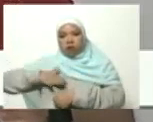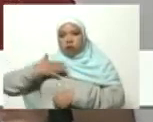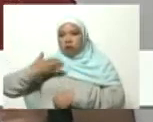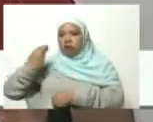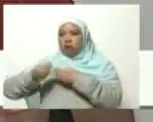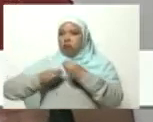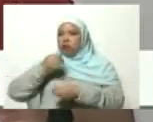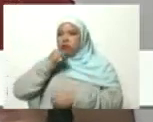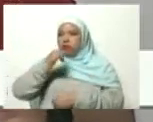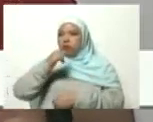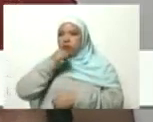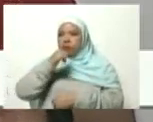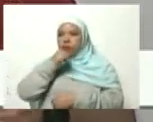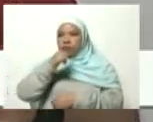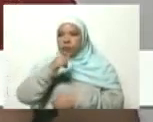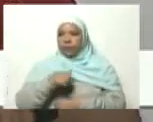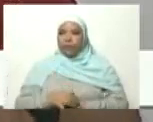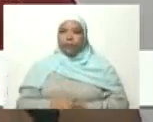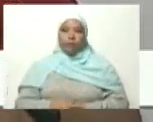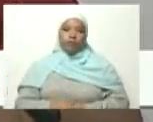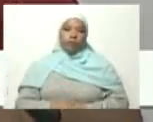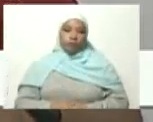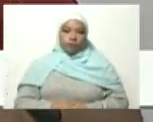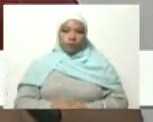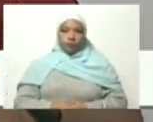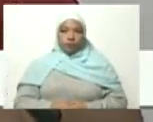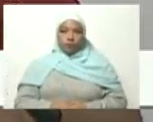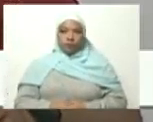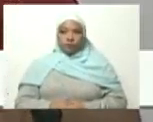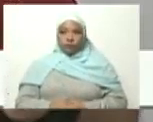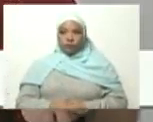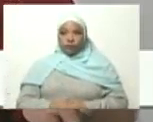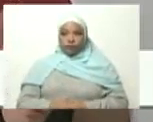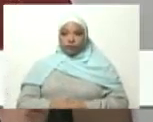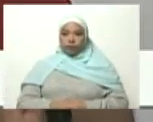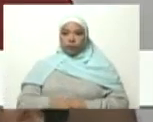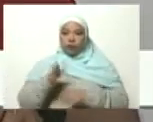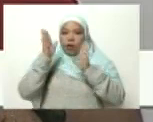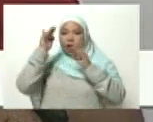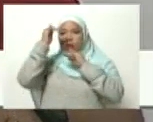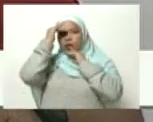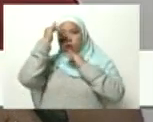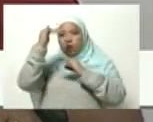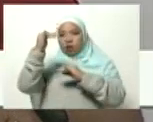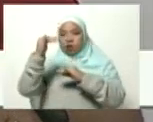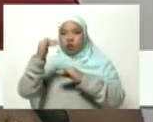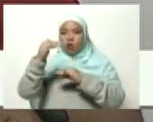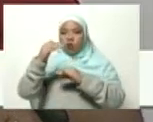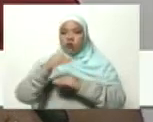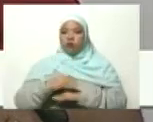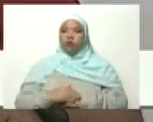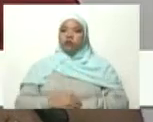No nos permiten comprar, mira, ni un repuesto de un tomógrafo para atender la salud de nuestra gente, ¿vale?